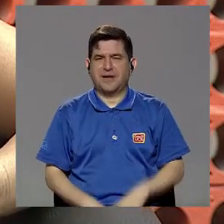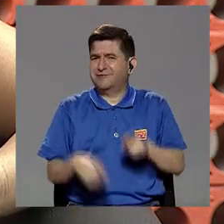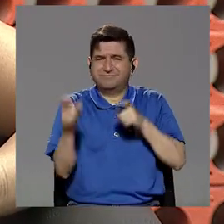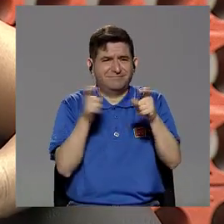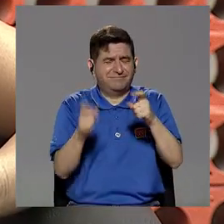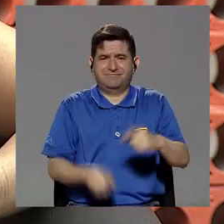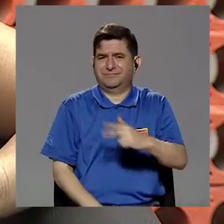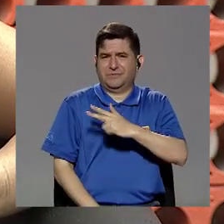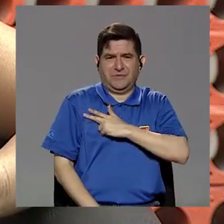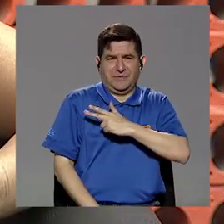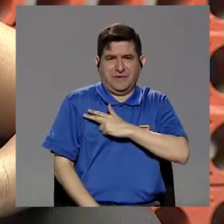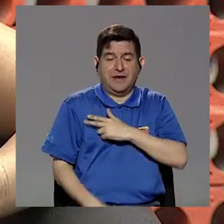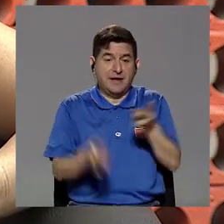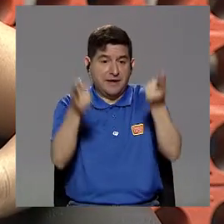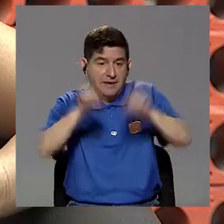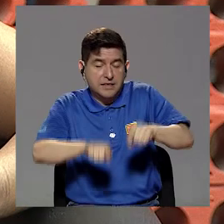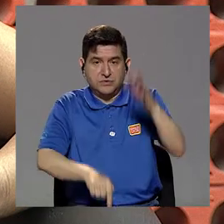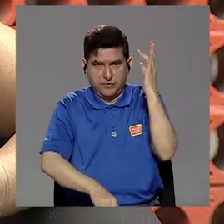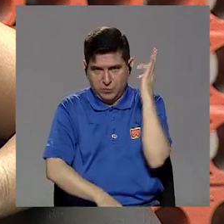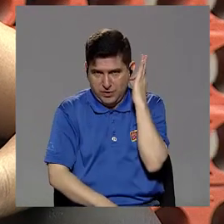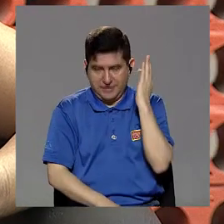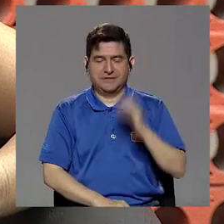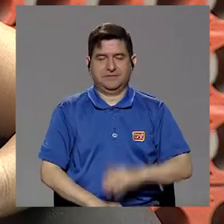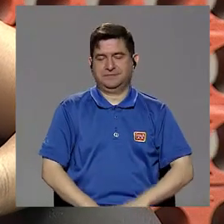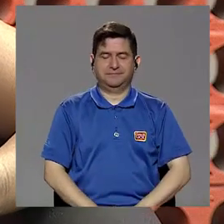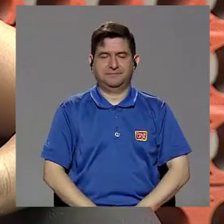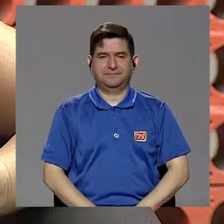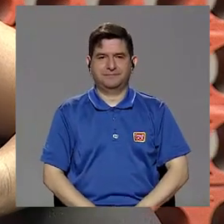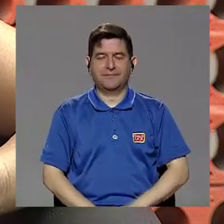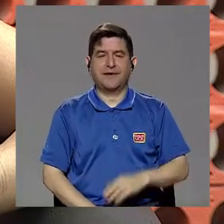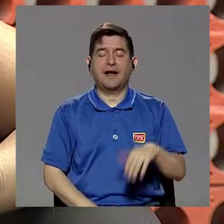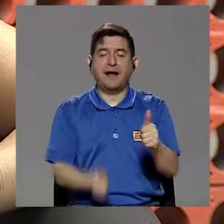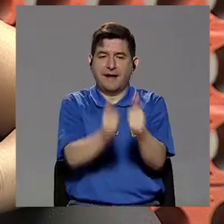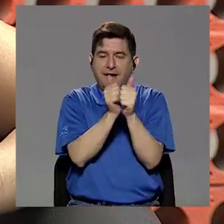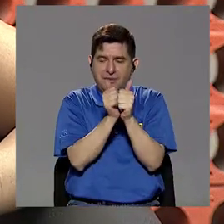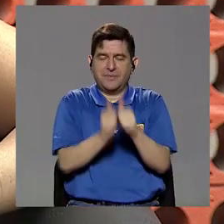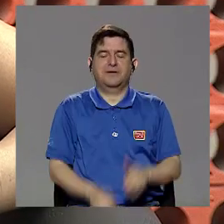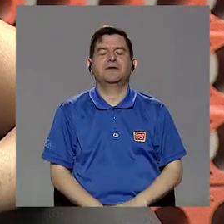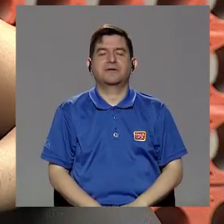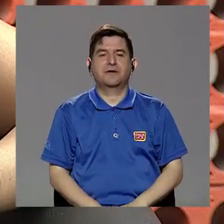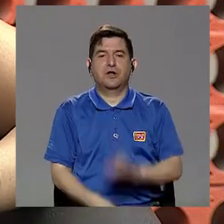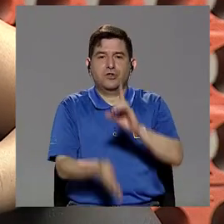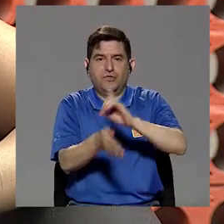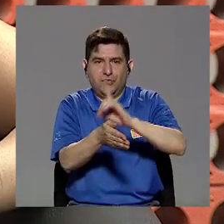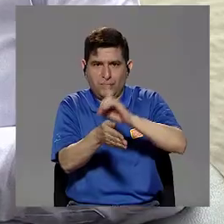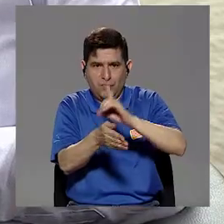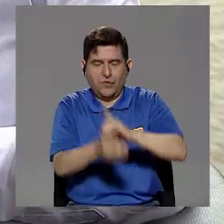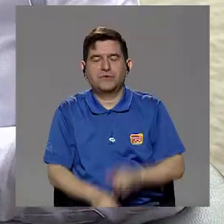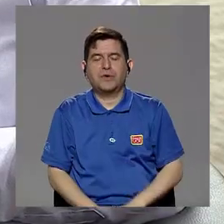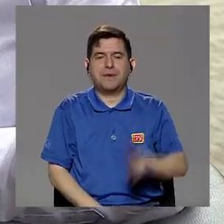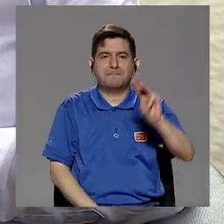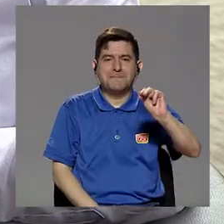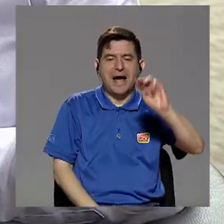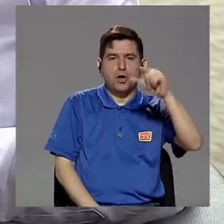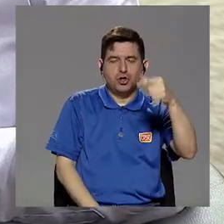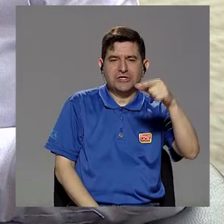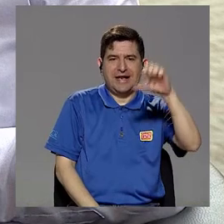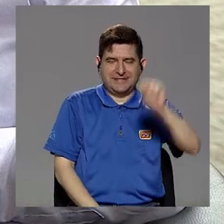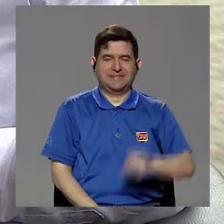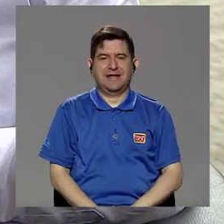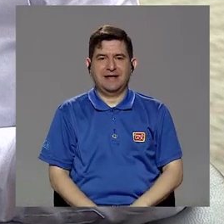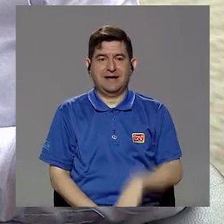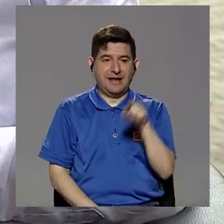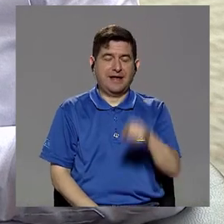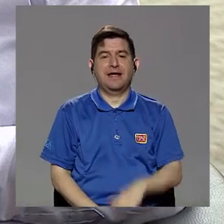la incontinencia urinaria en mujeres. Para ello nos acompaña el doctor Mario González